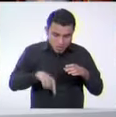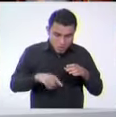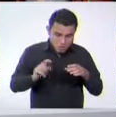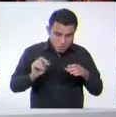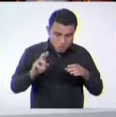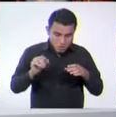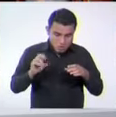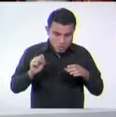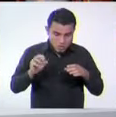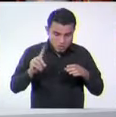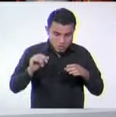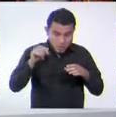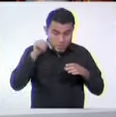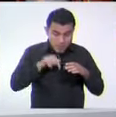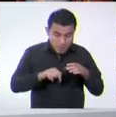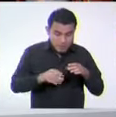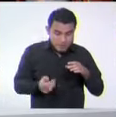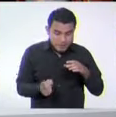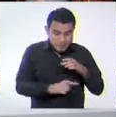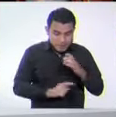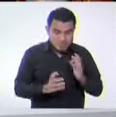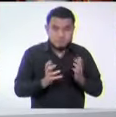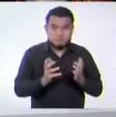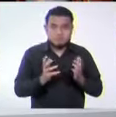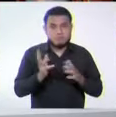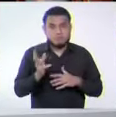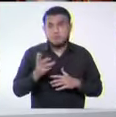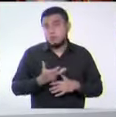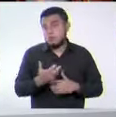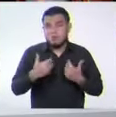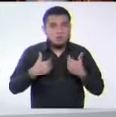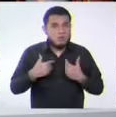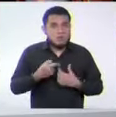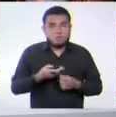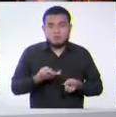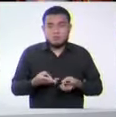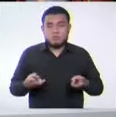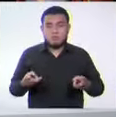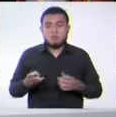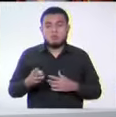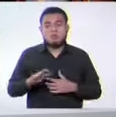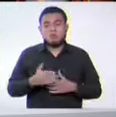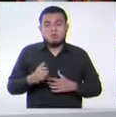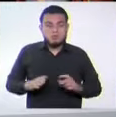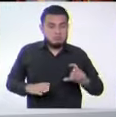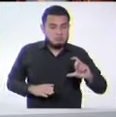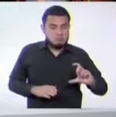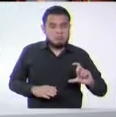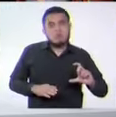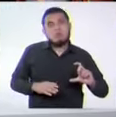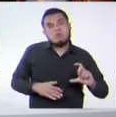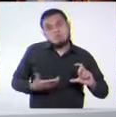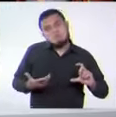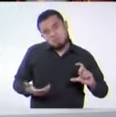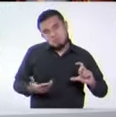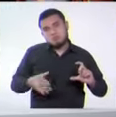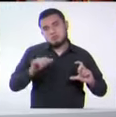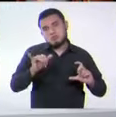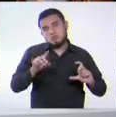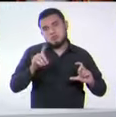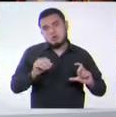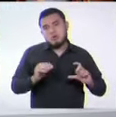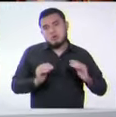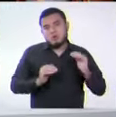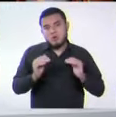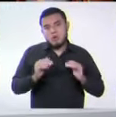sodio. En este caso, nosotros como no tenemos esos materiales, utilizamos un frasco de tintura de yodo o puedes utilizar también